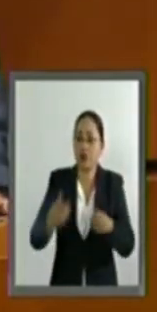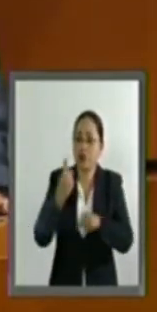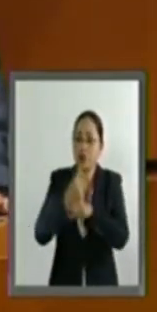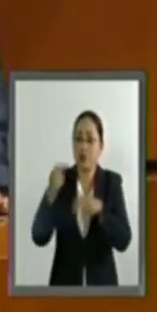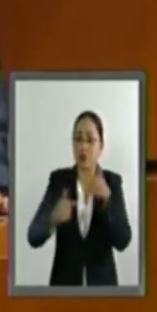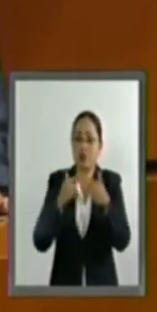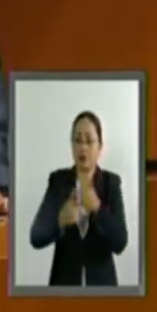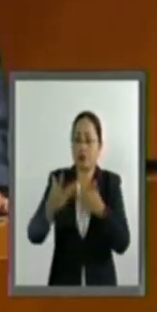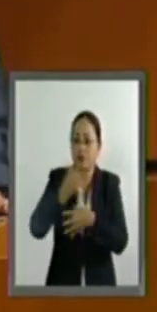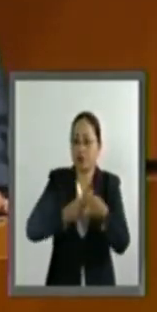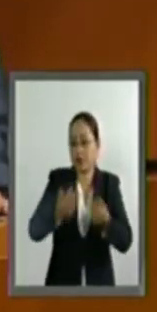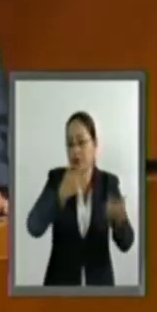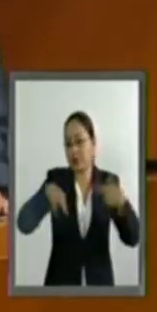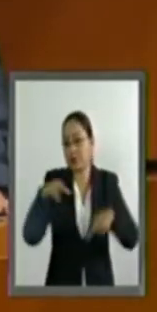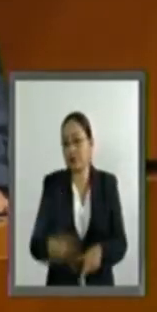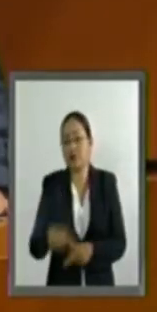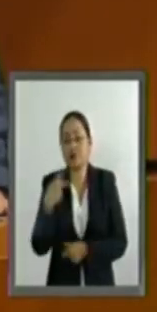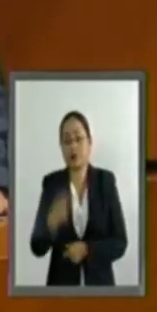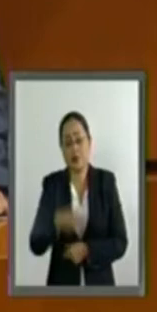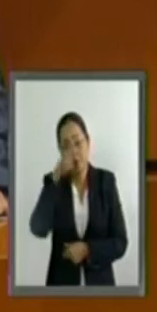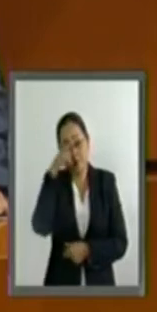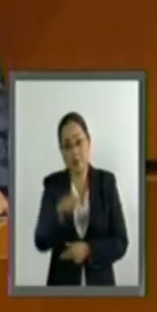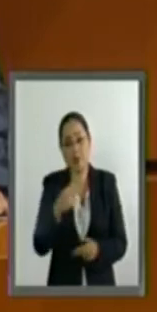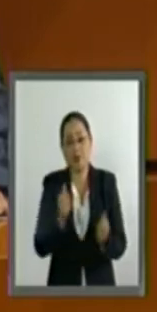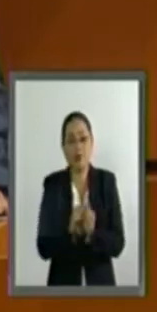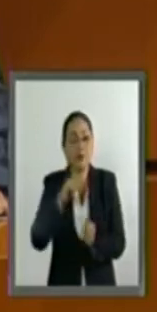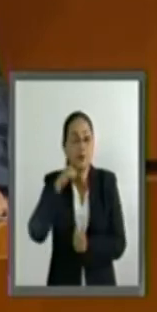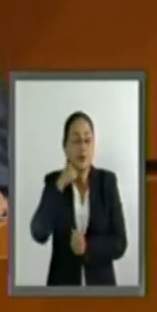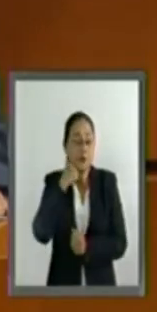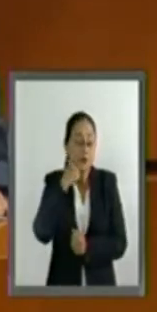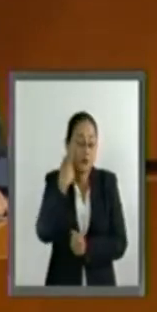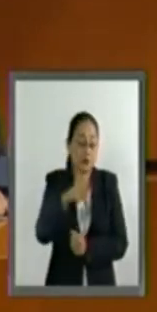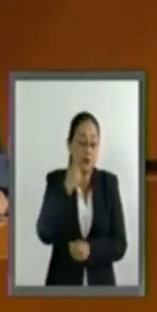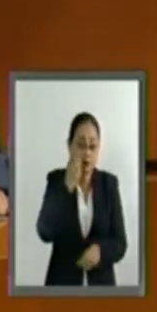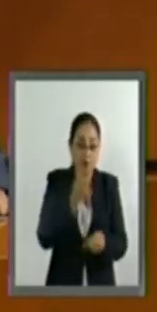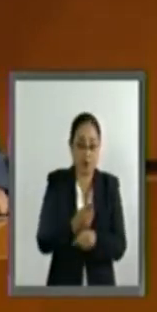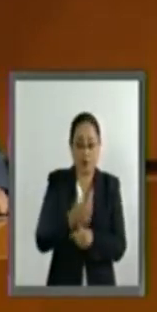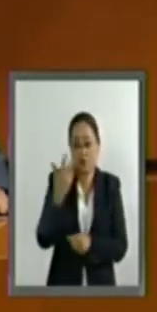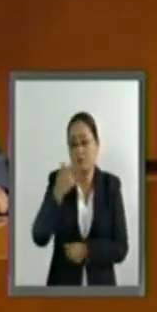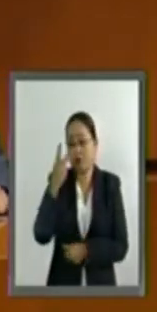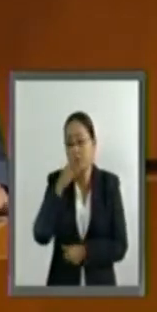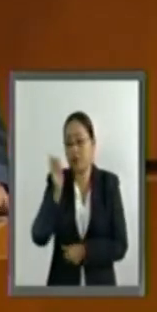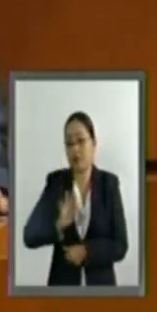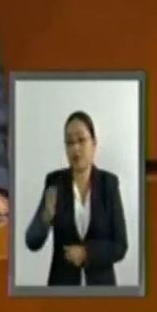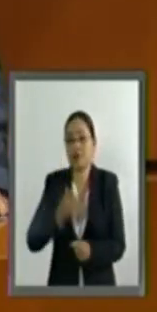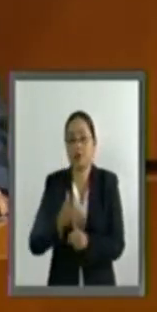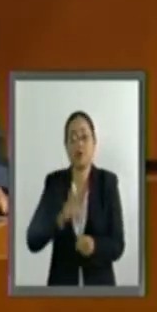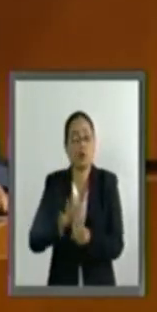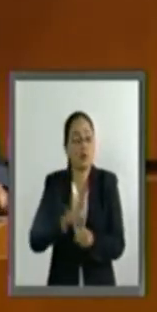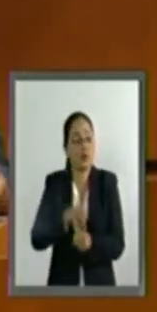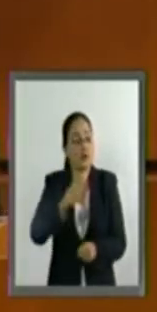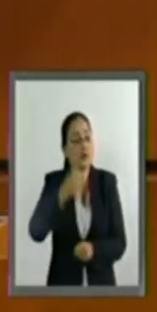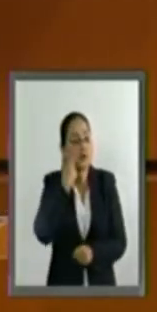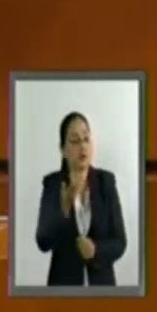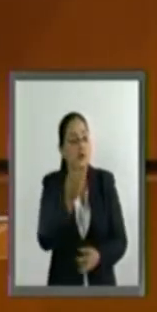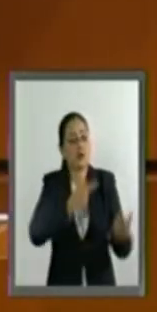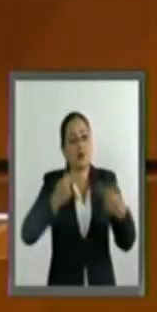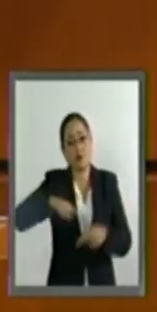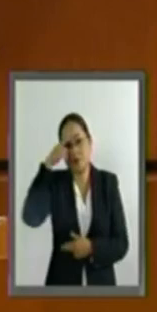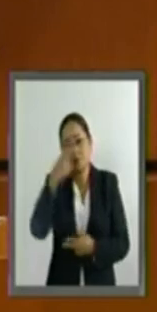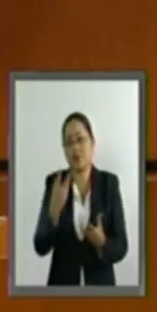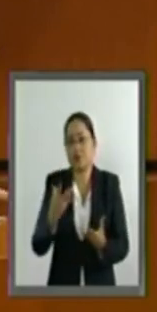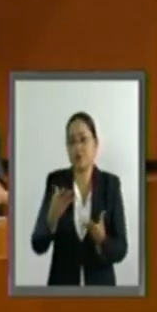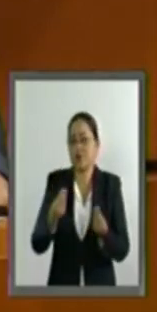de repatriaciones voluntarias con un 52%. Cualquiera que sea el caso, se augura el retorno de ciudadanos y